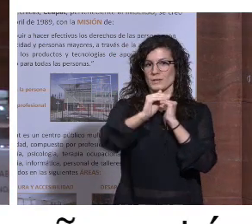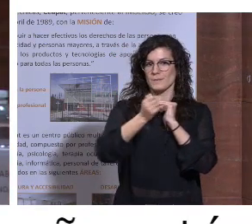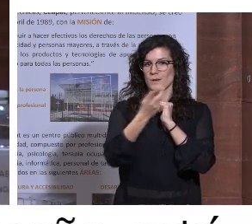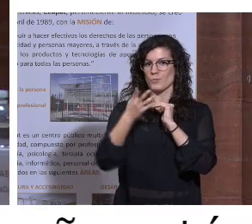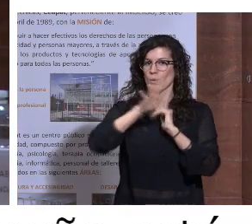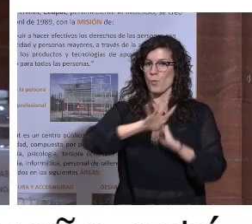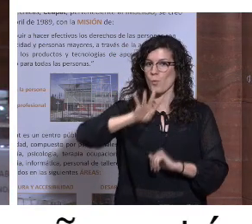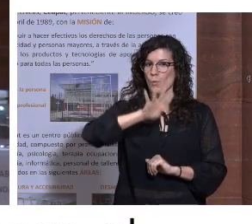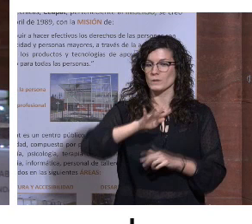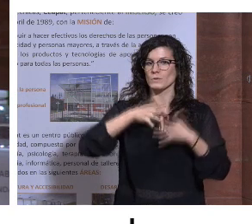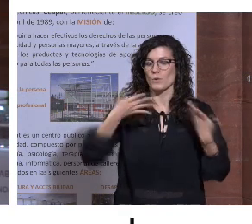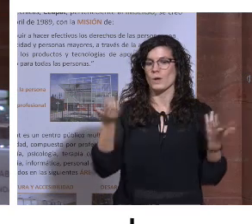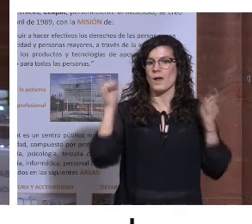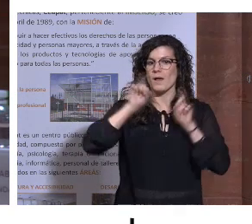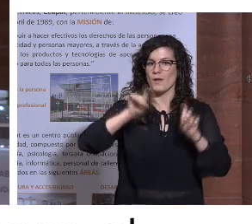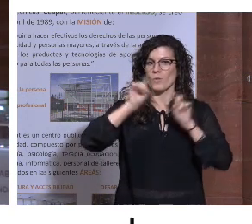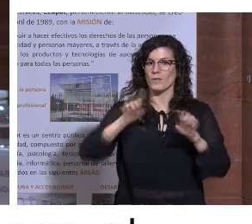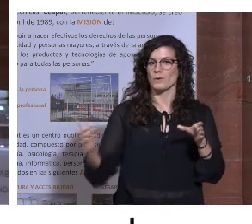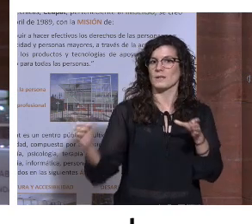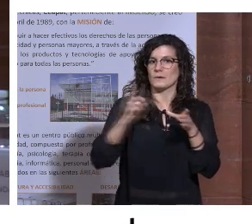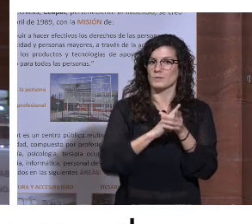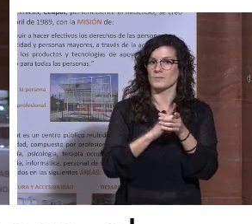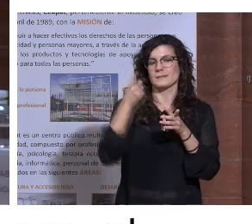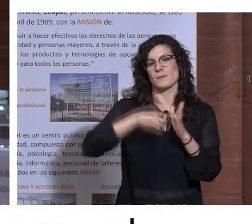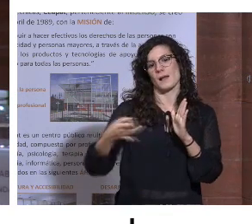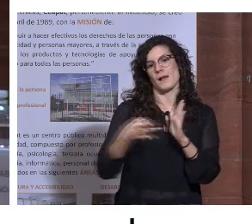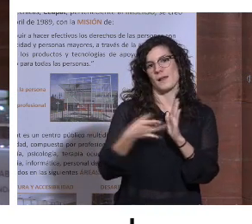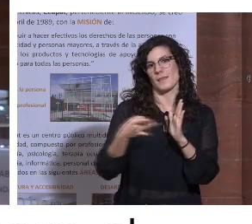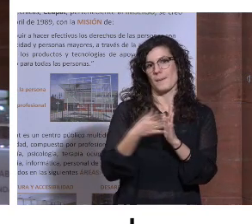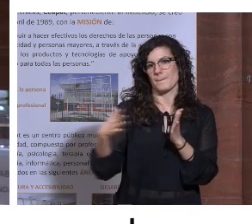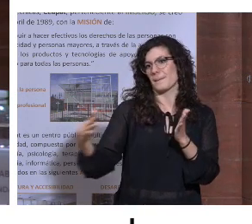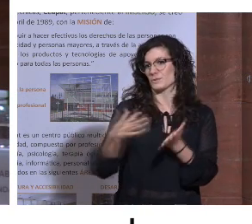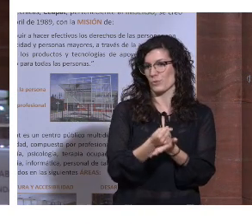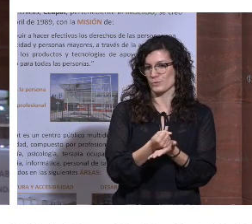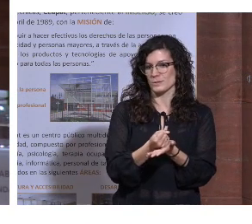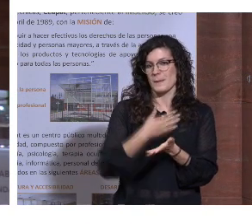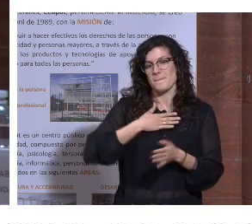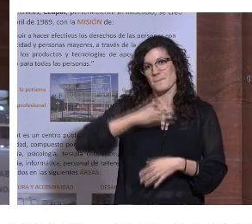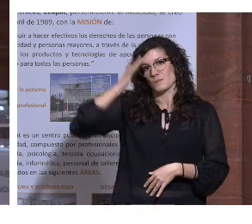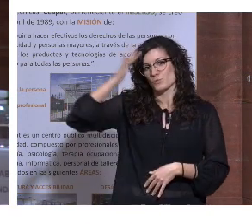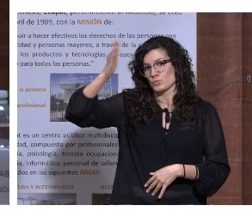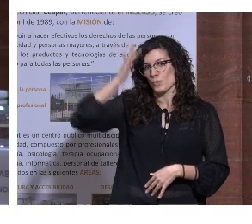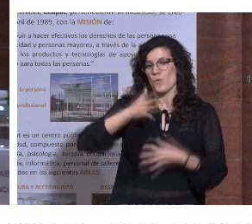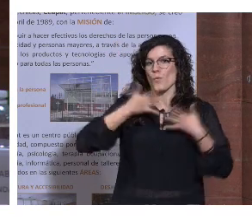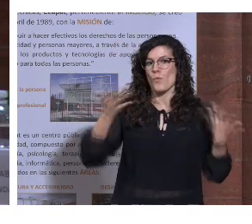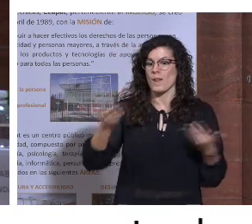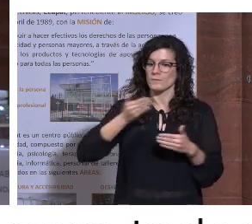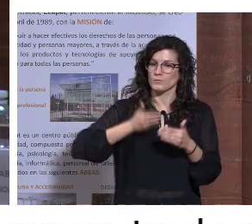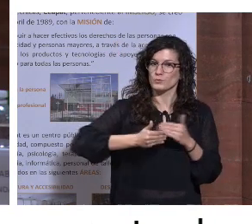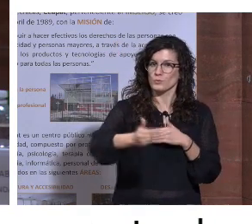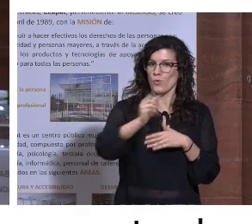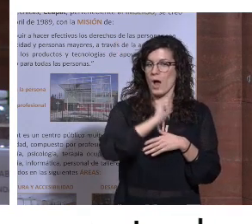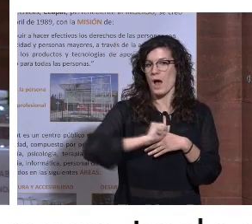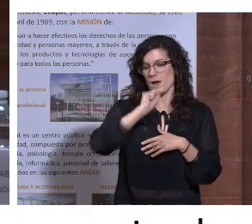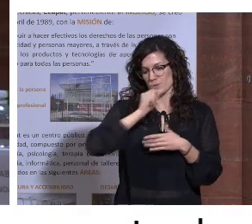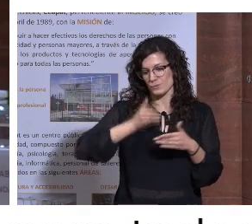es una educación inclusiva y de calidad para todos. Mi sueño es que dentro de unos años, yo claro, ya